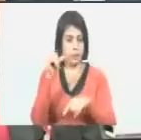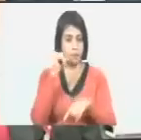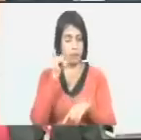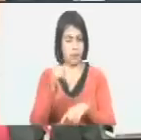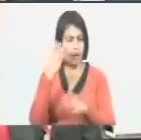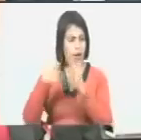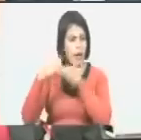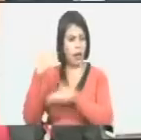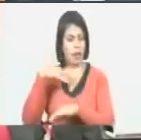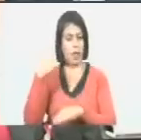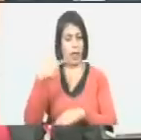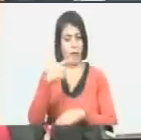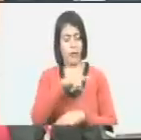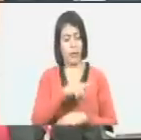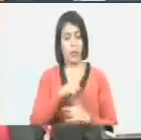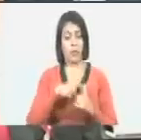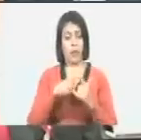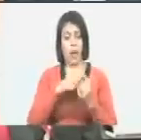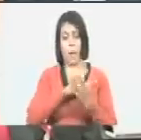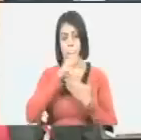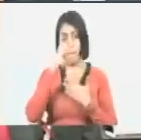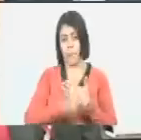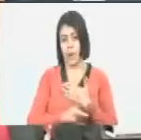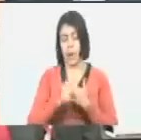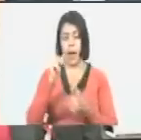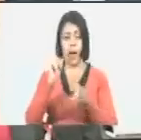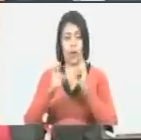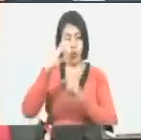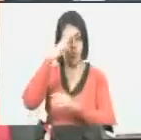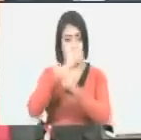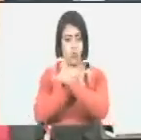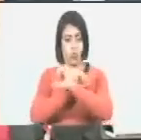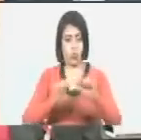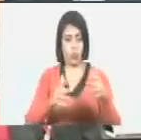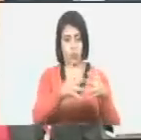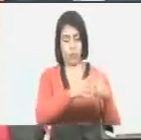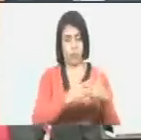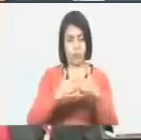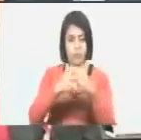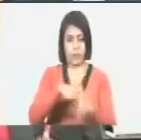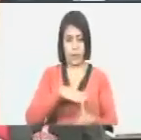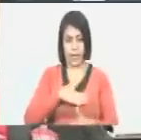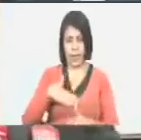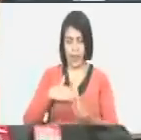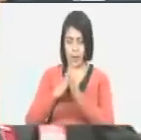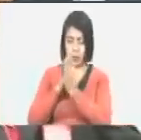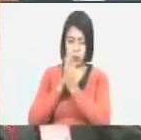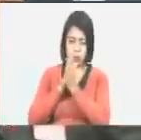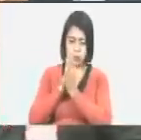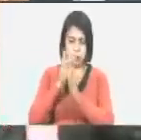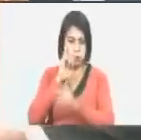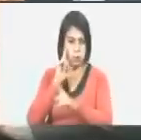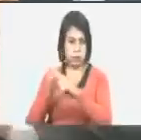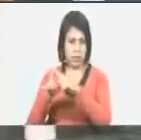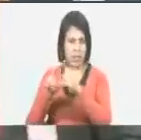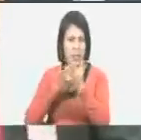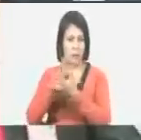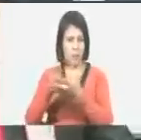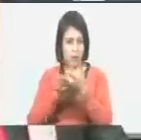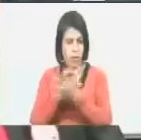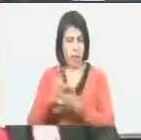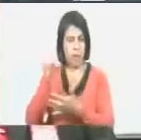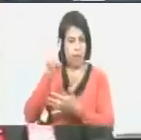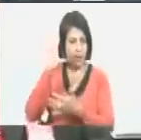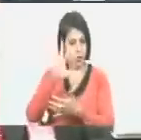ese momento que habían operaciones de algunos oficiales estadounidenses que pretendían desestabilizar a